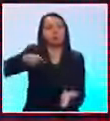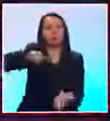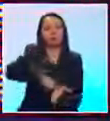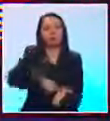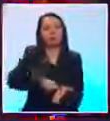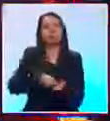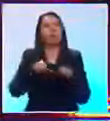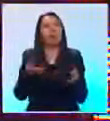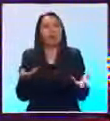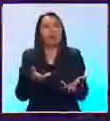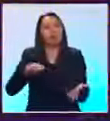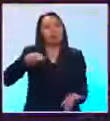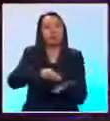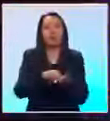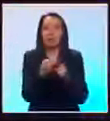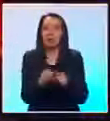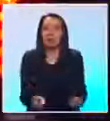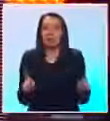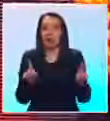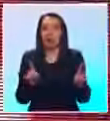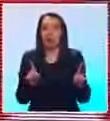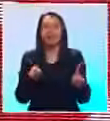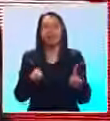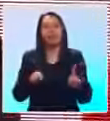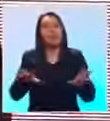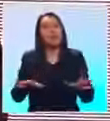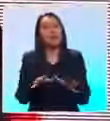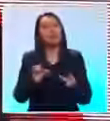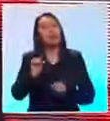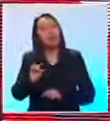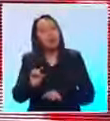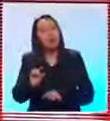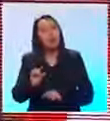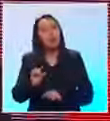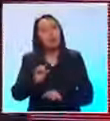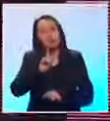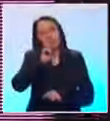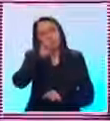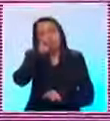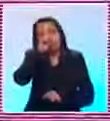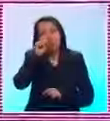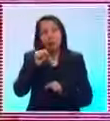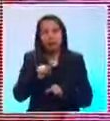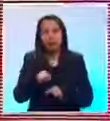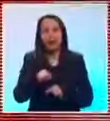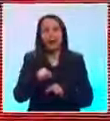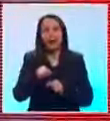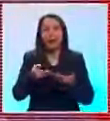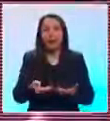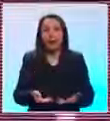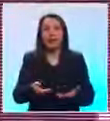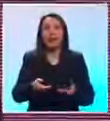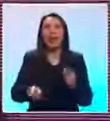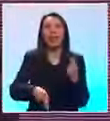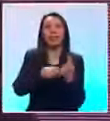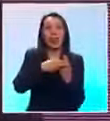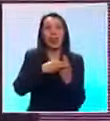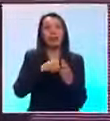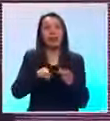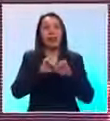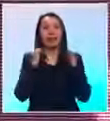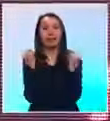pero una donación diferente que se ha hecho un poco tradicional aquí en las teletones